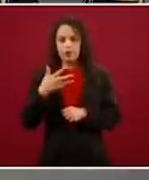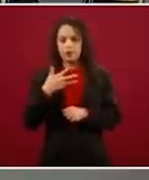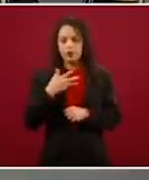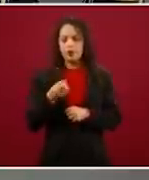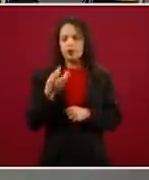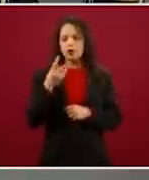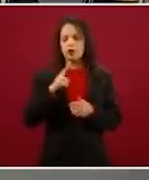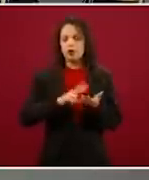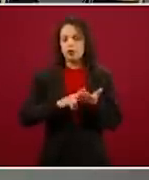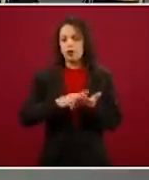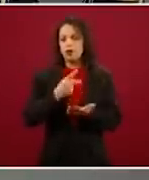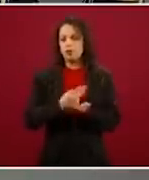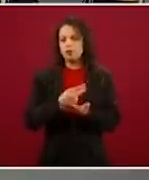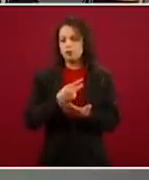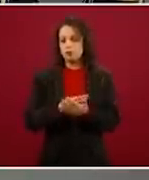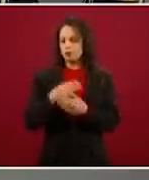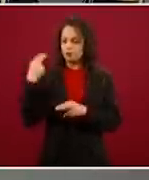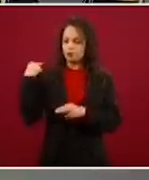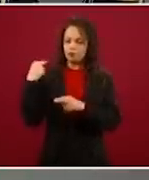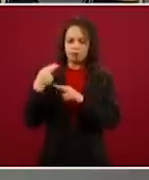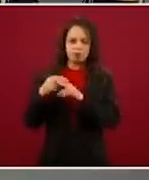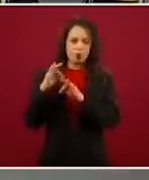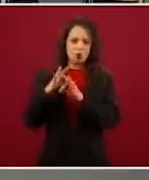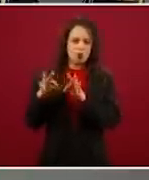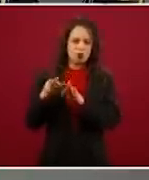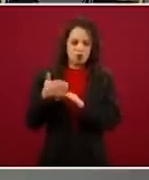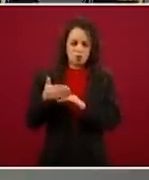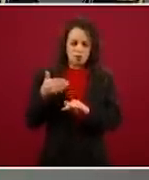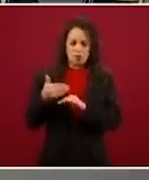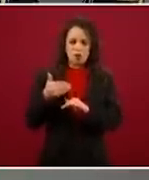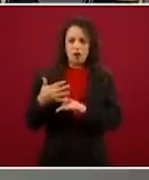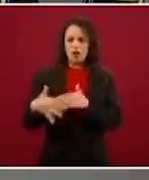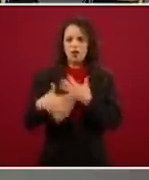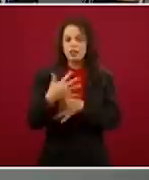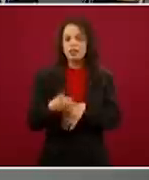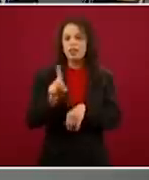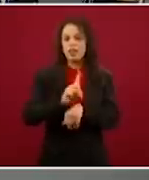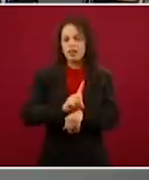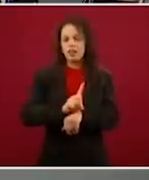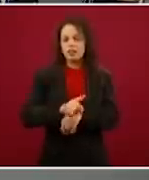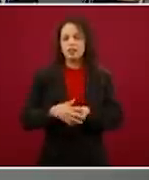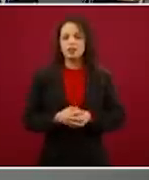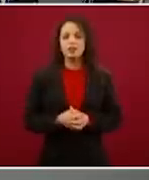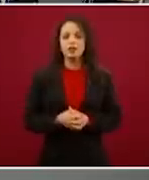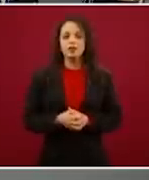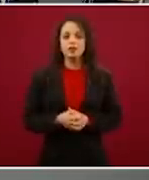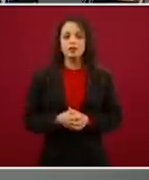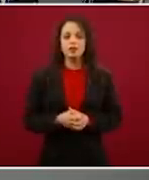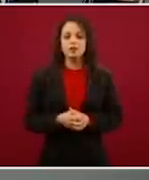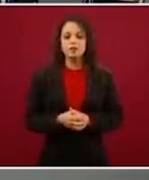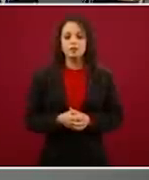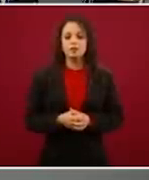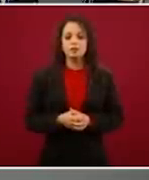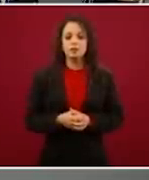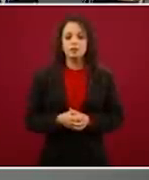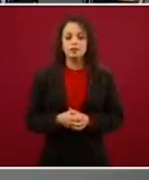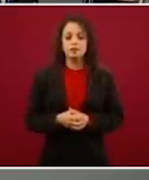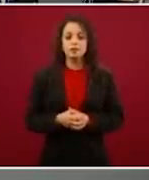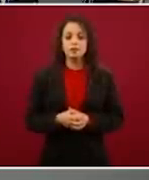en los últimos 15 días. Entonces, se nos cayó,